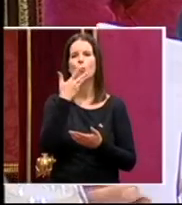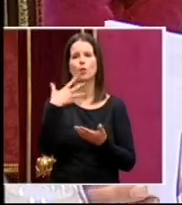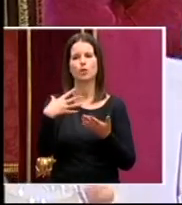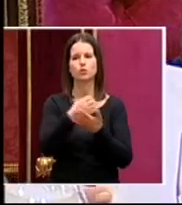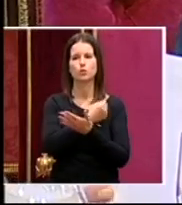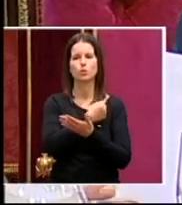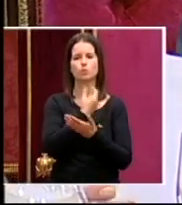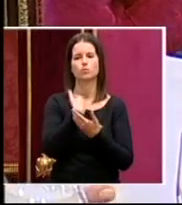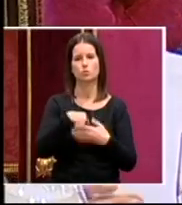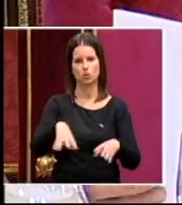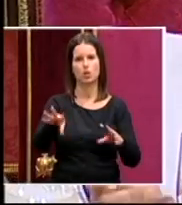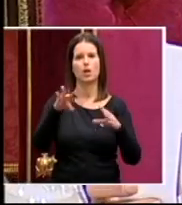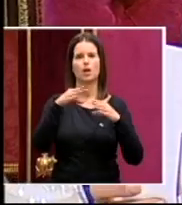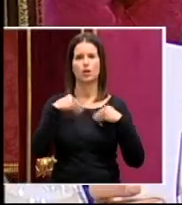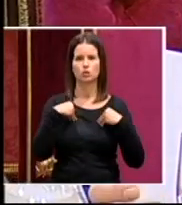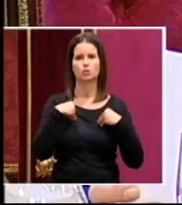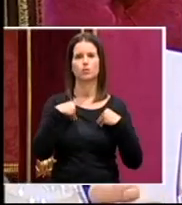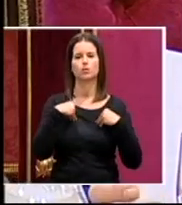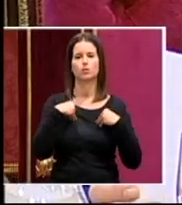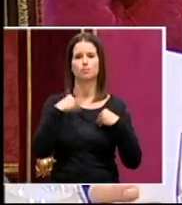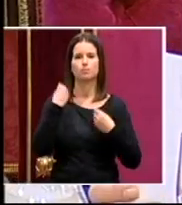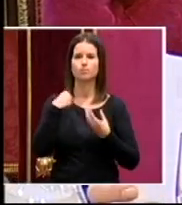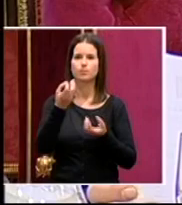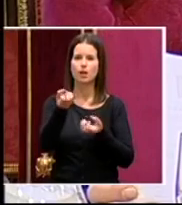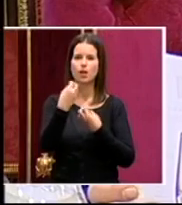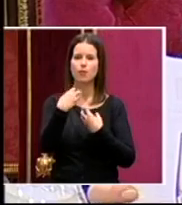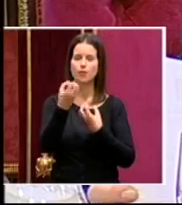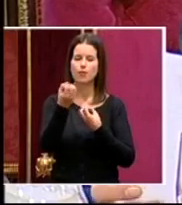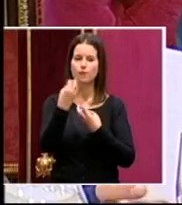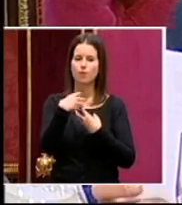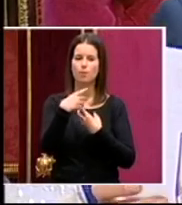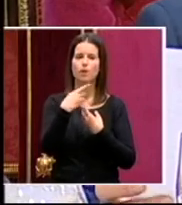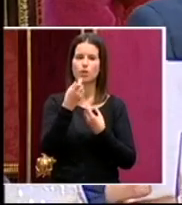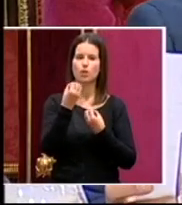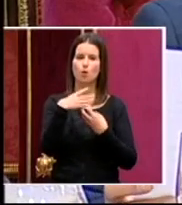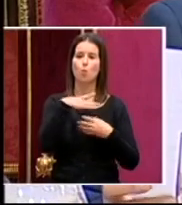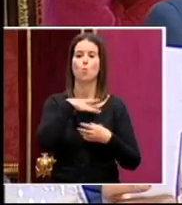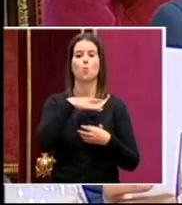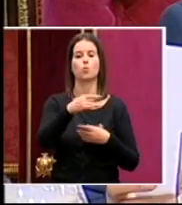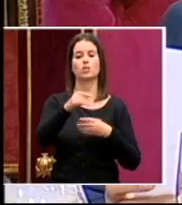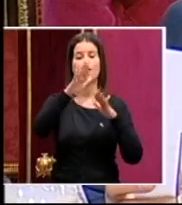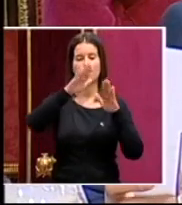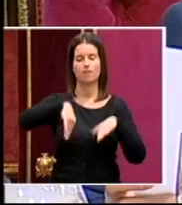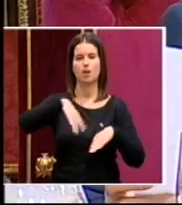Y asumiendo la información transmitida, es previsible que al final del